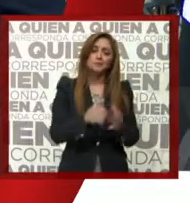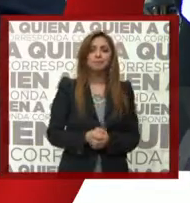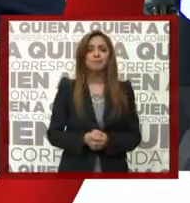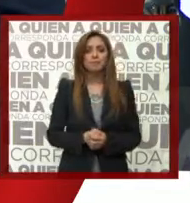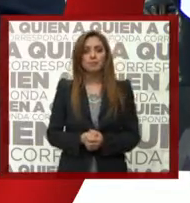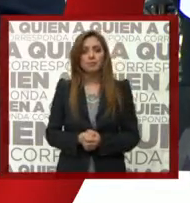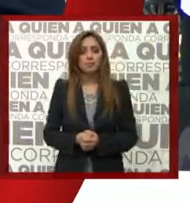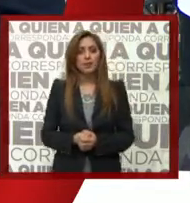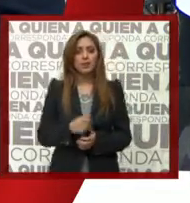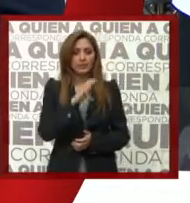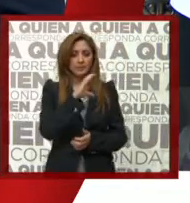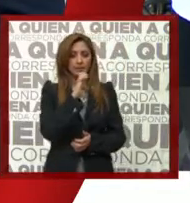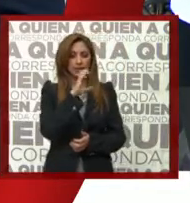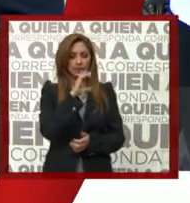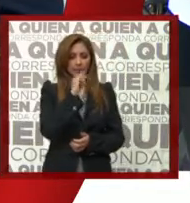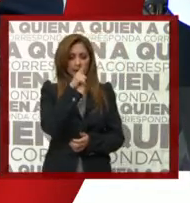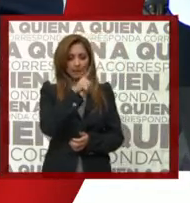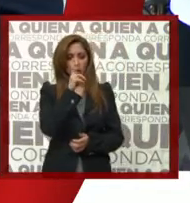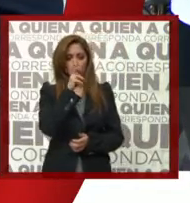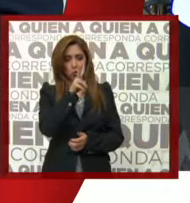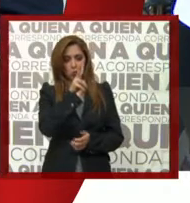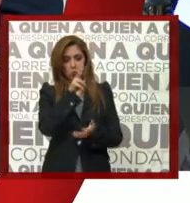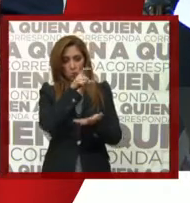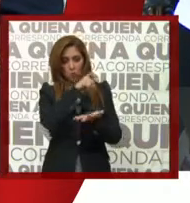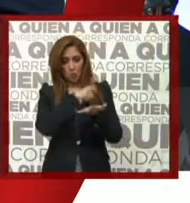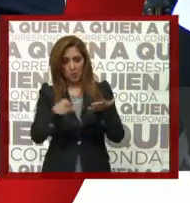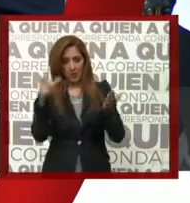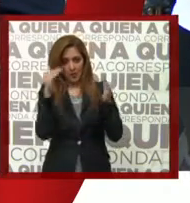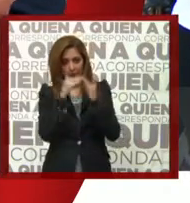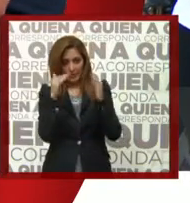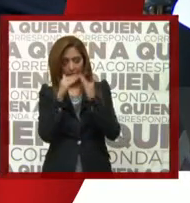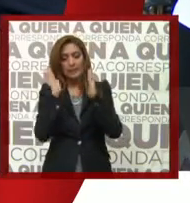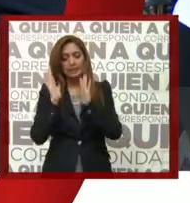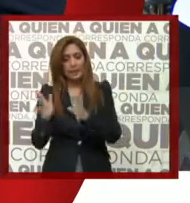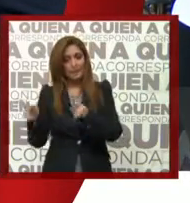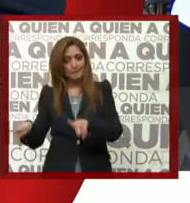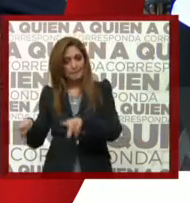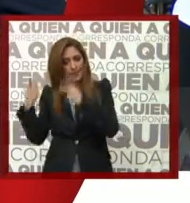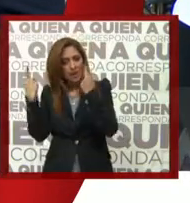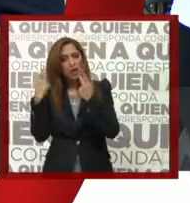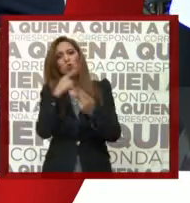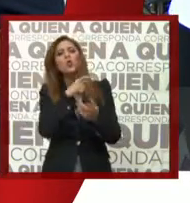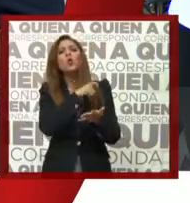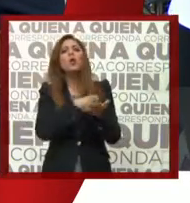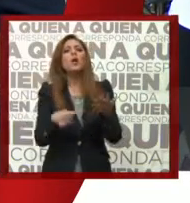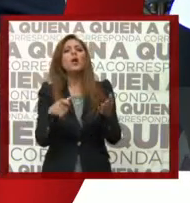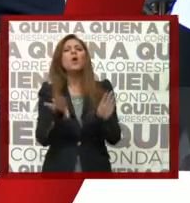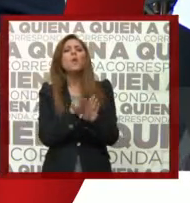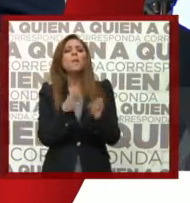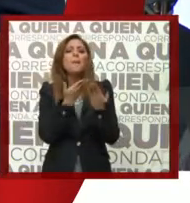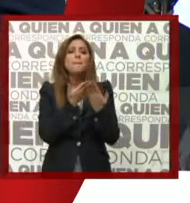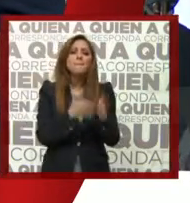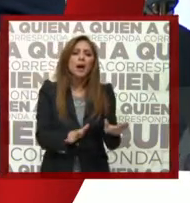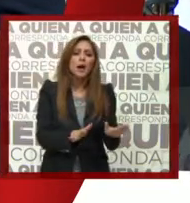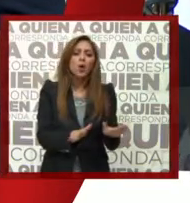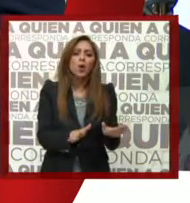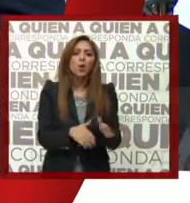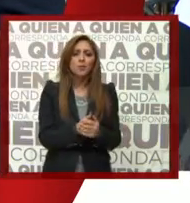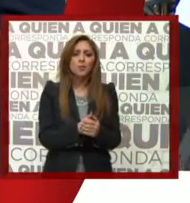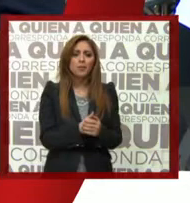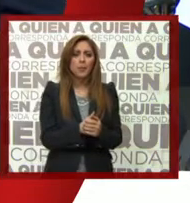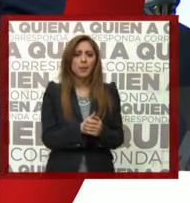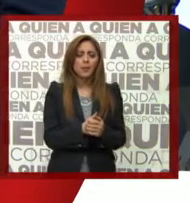Sí. Tú compraste una casa, que es la que vendiste ahora. Sí, ¿la licenciado. Compraste bajo qué sistema? ¿Un banco? De crédito, un